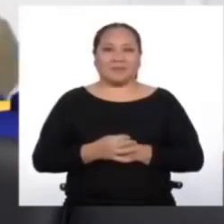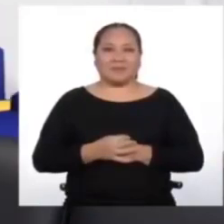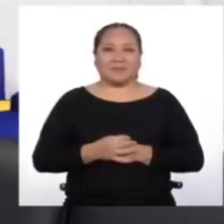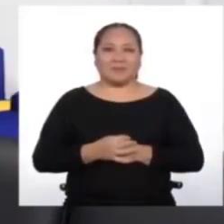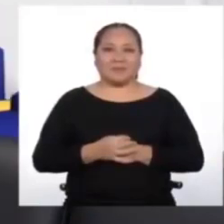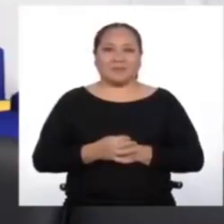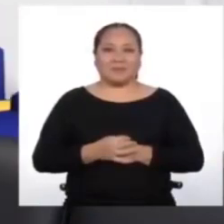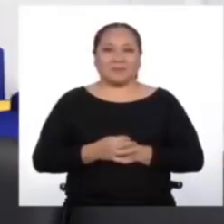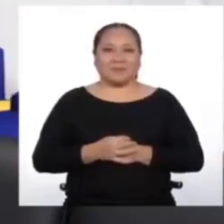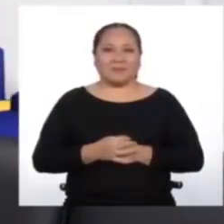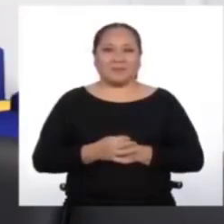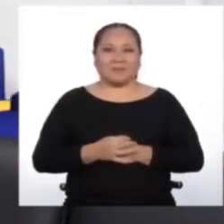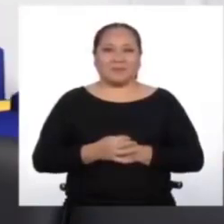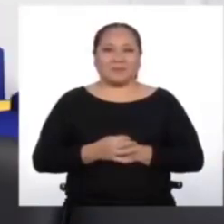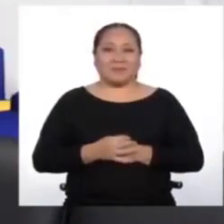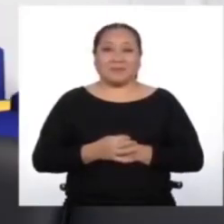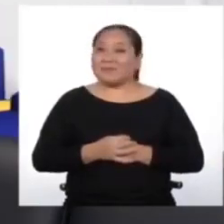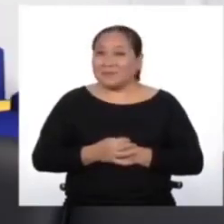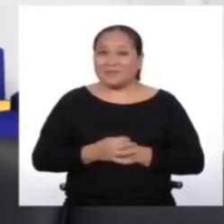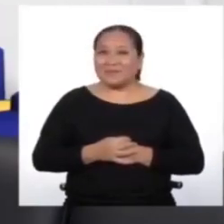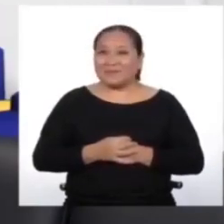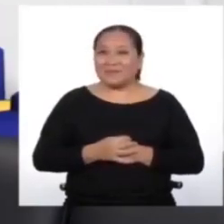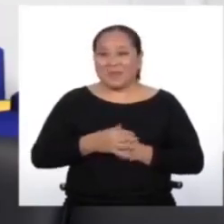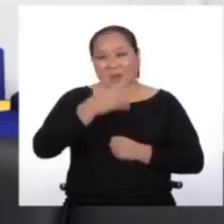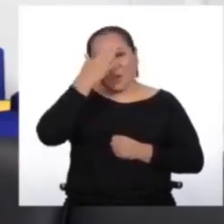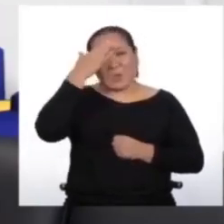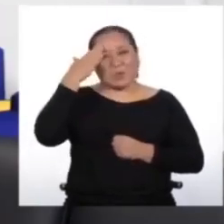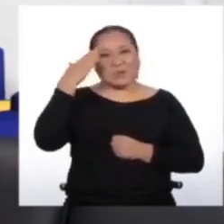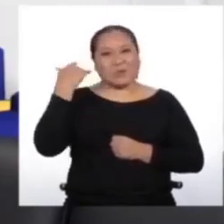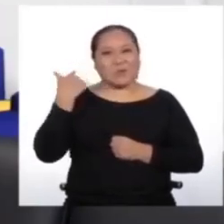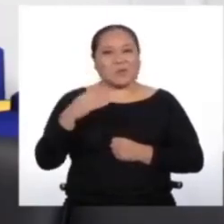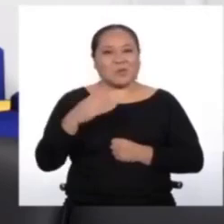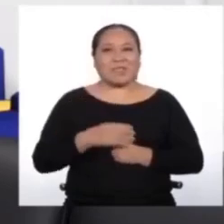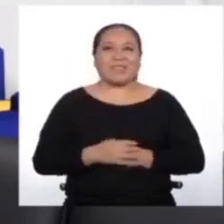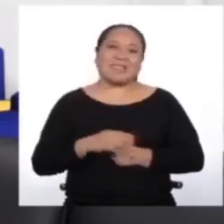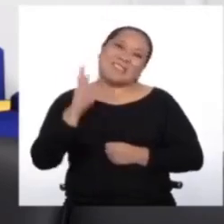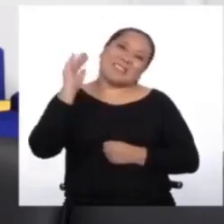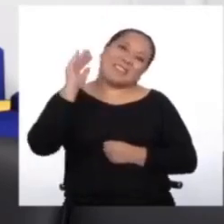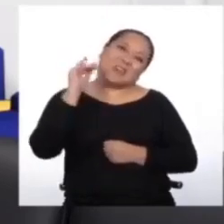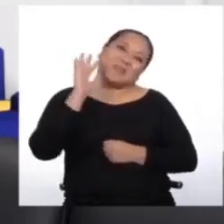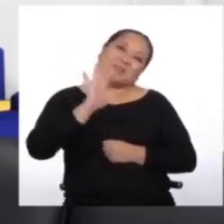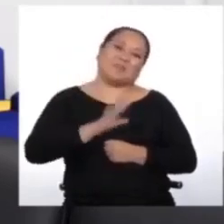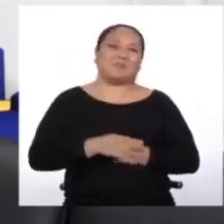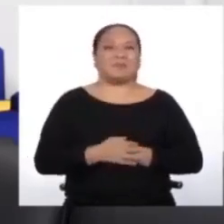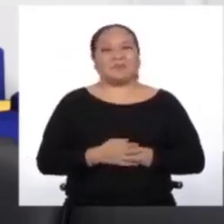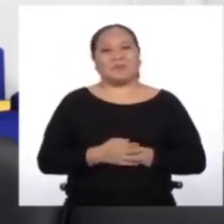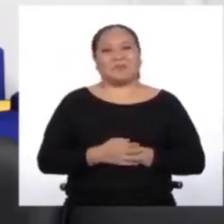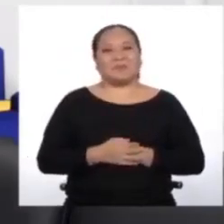¡Chao!